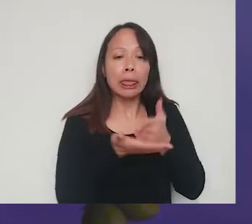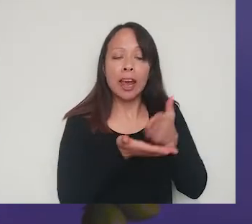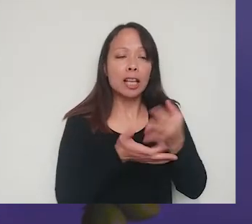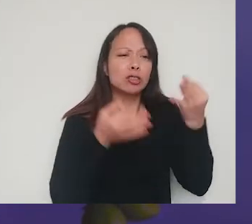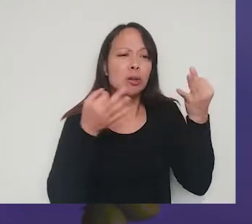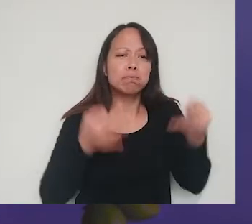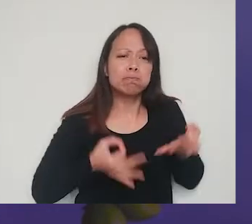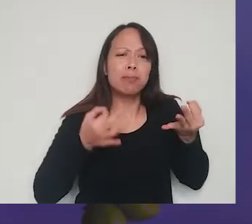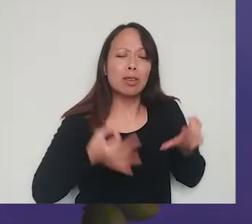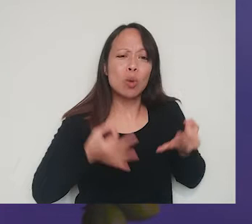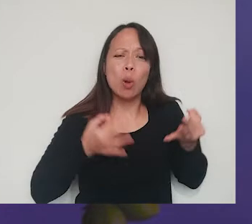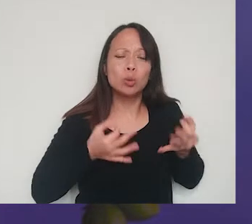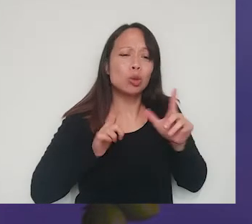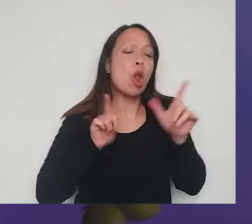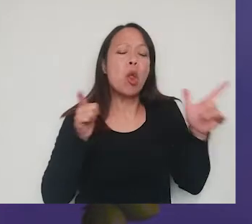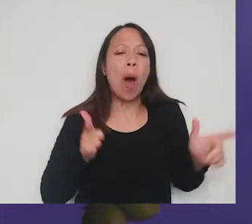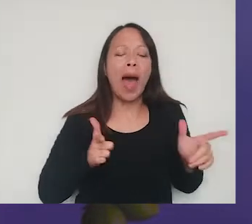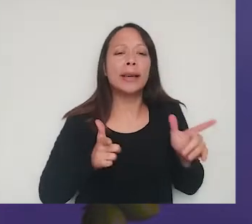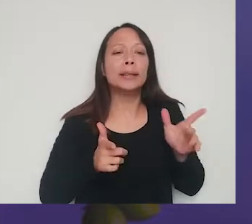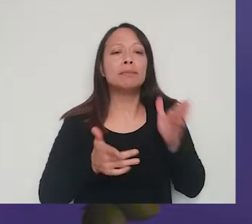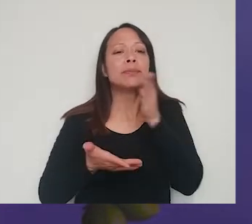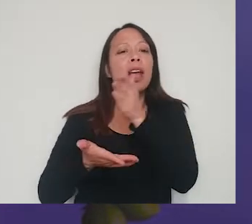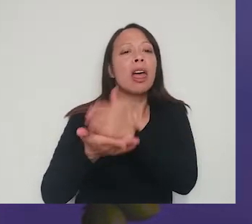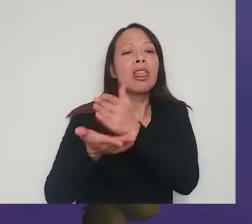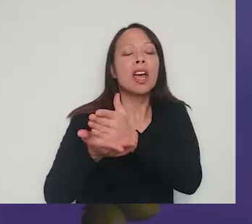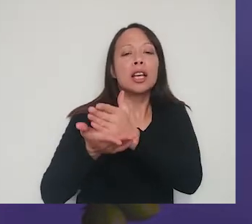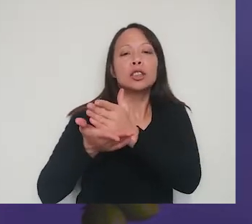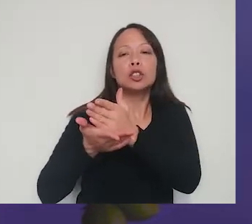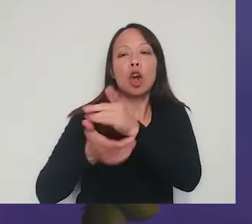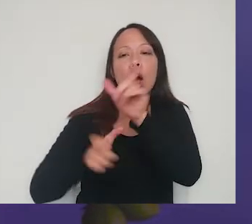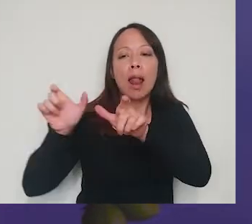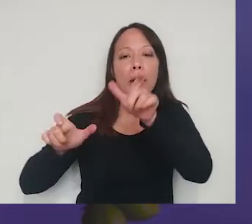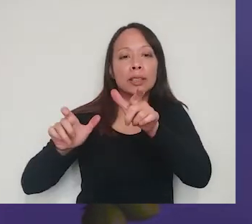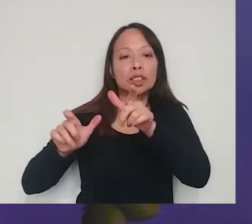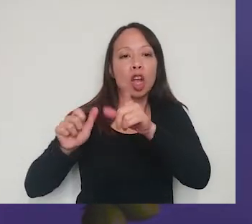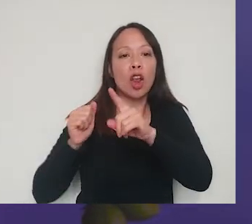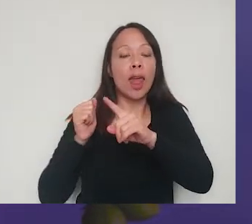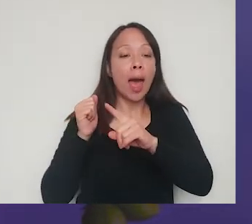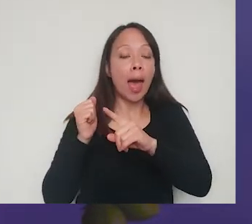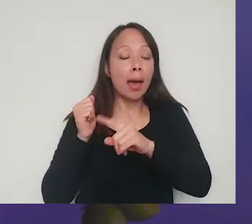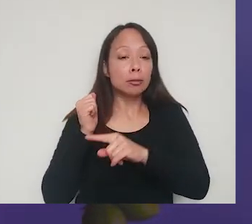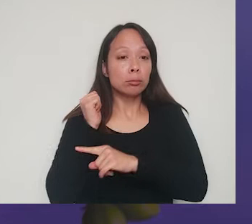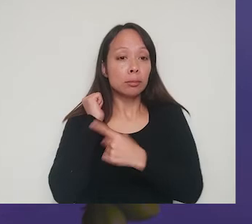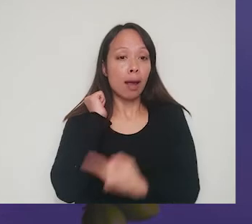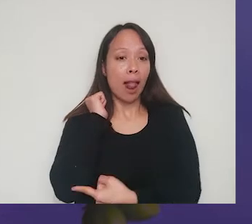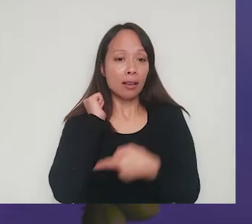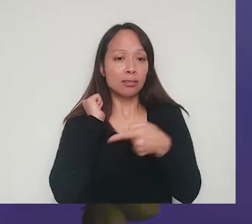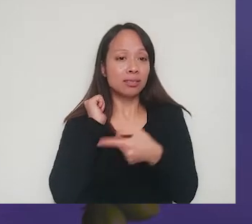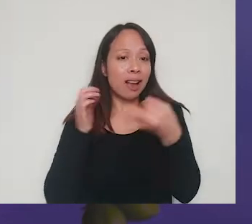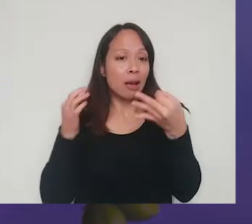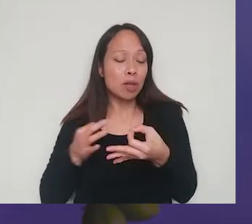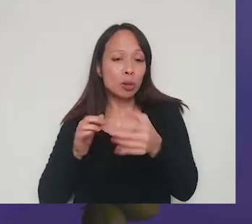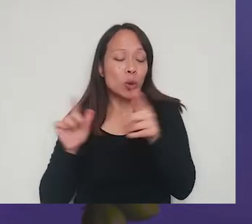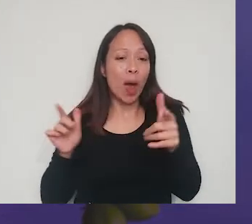es absoluto. Con lo cual, el derecho humano a la procreación y el derecho humano a gestar no es un derecho